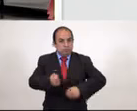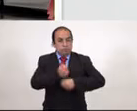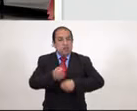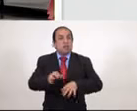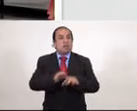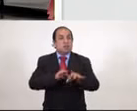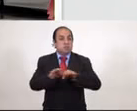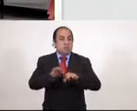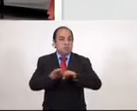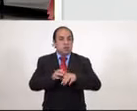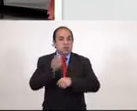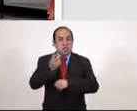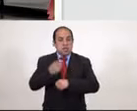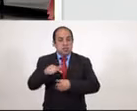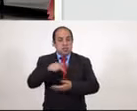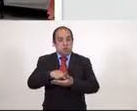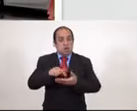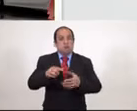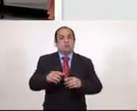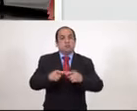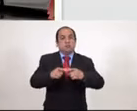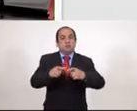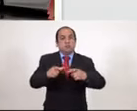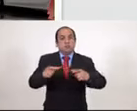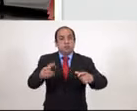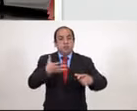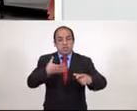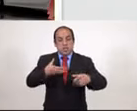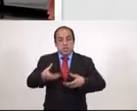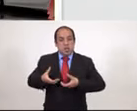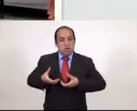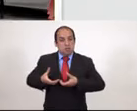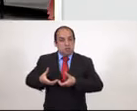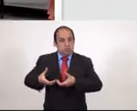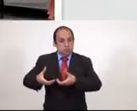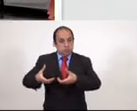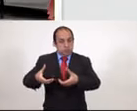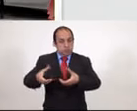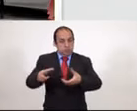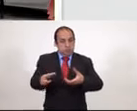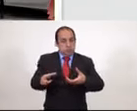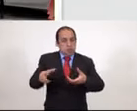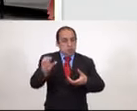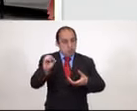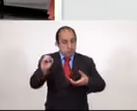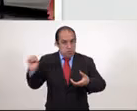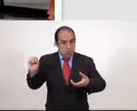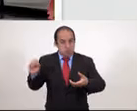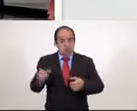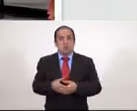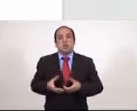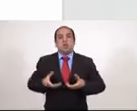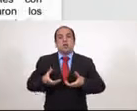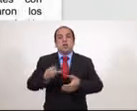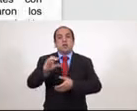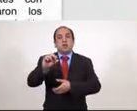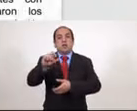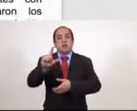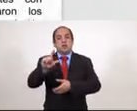presentó en el carril oriente de la avenida Canal de Miramontes. La que sigue, por